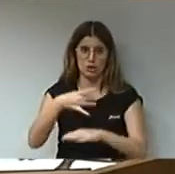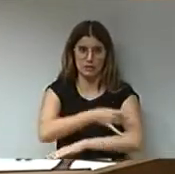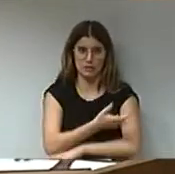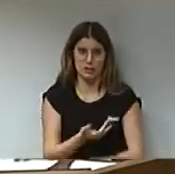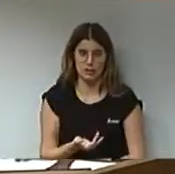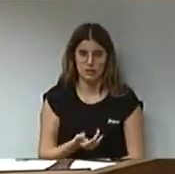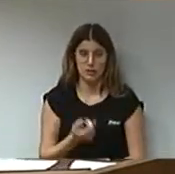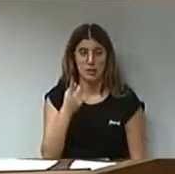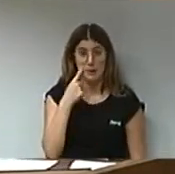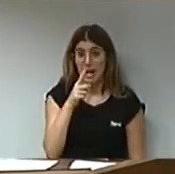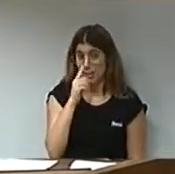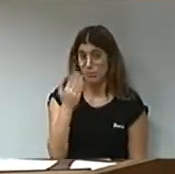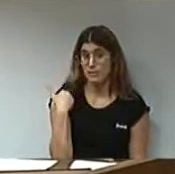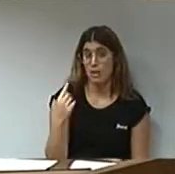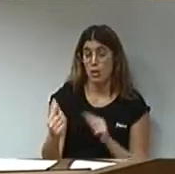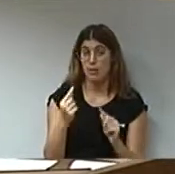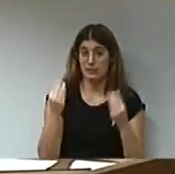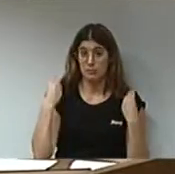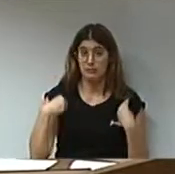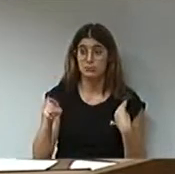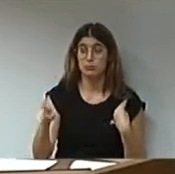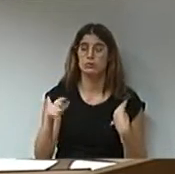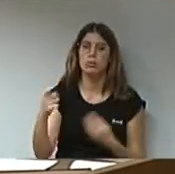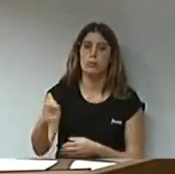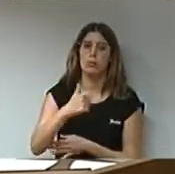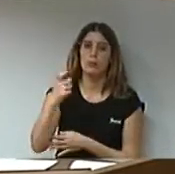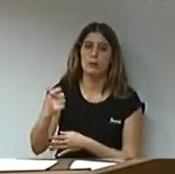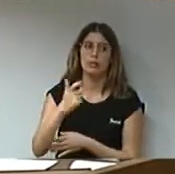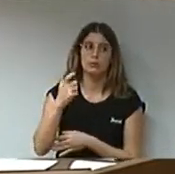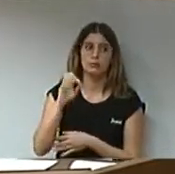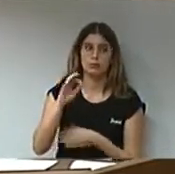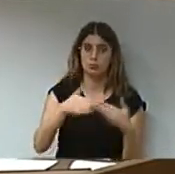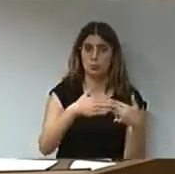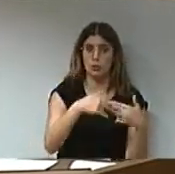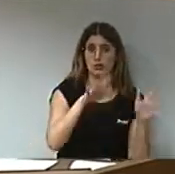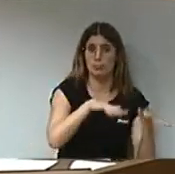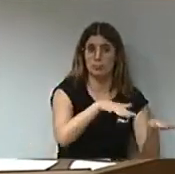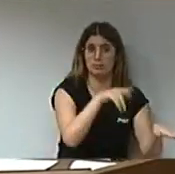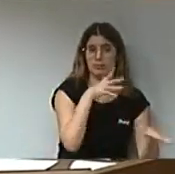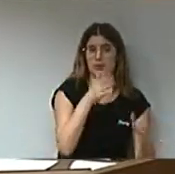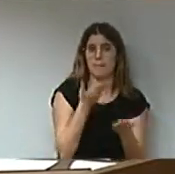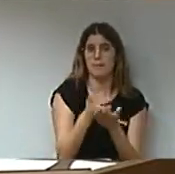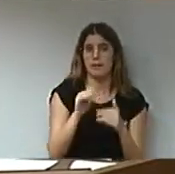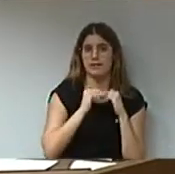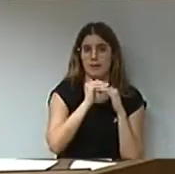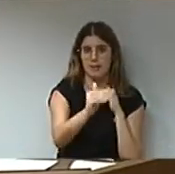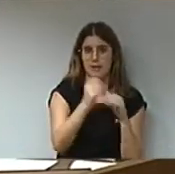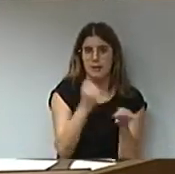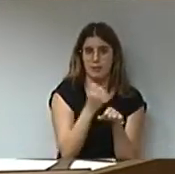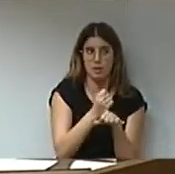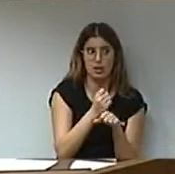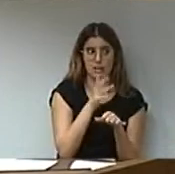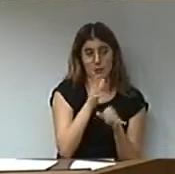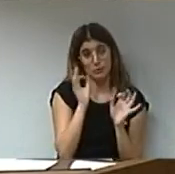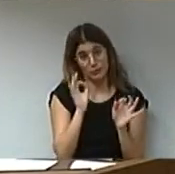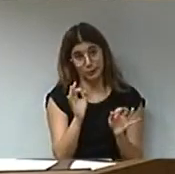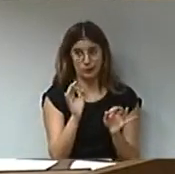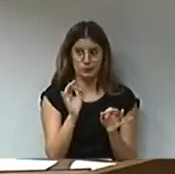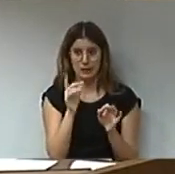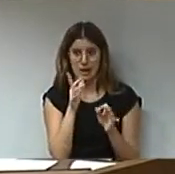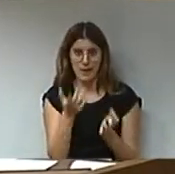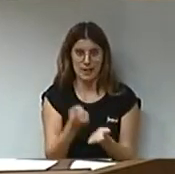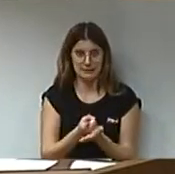año pasado, en este mismo debate, tenía usted a los bomberos forestales a la puerta pidiendo estabilidad laboral, como si de un mal presagio se